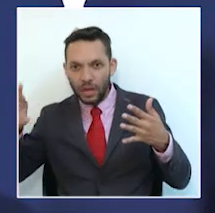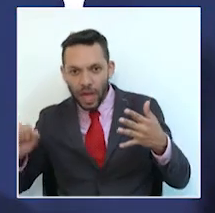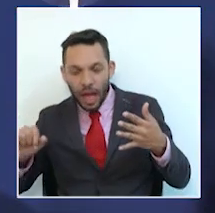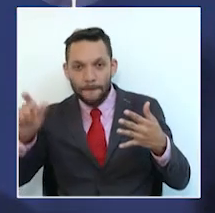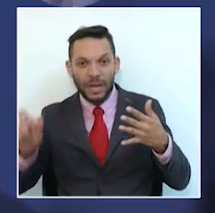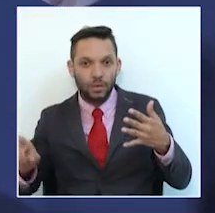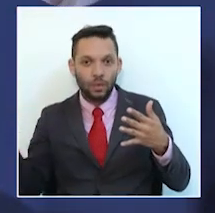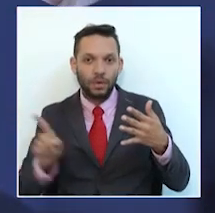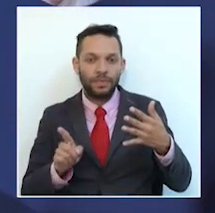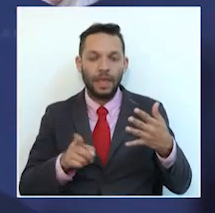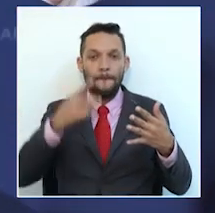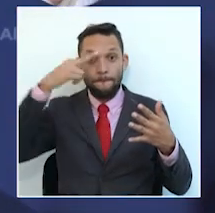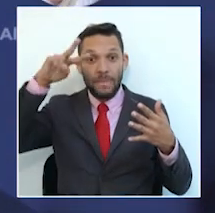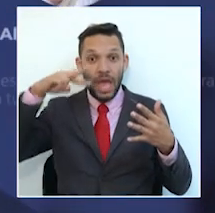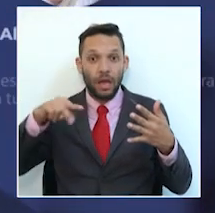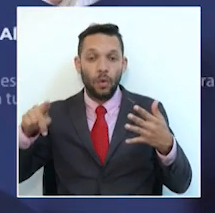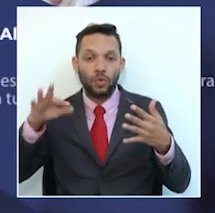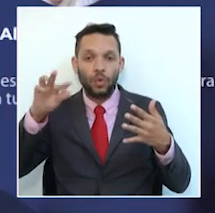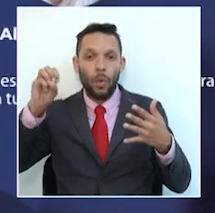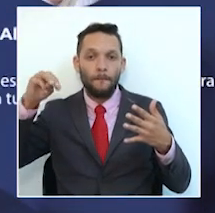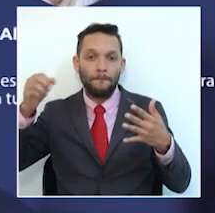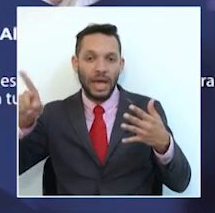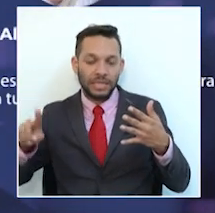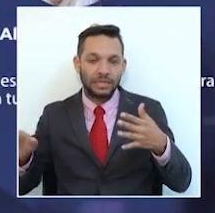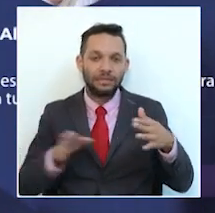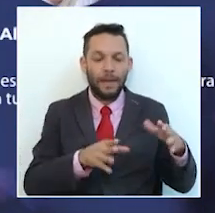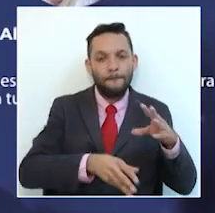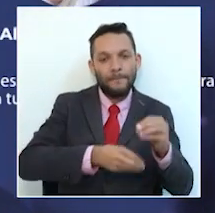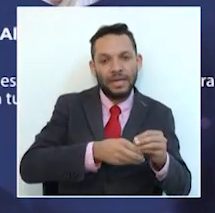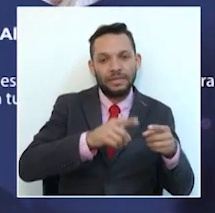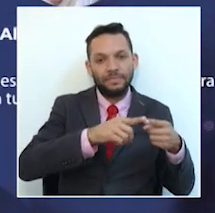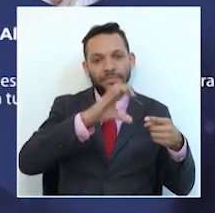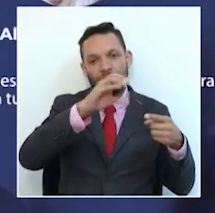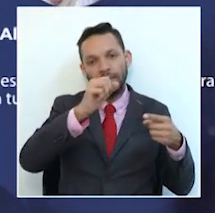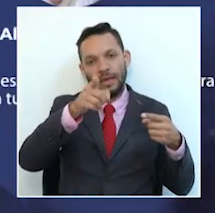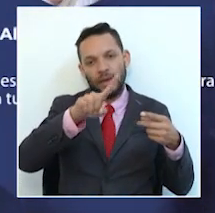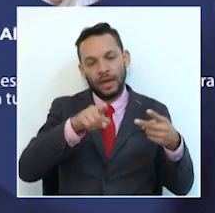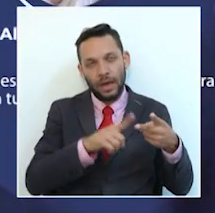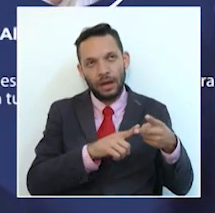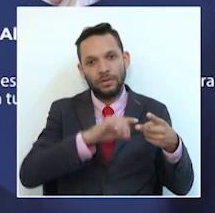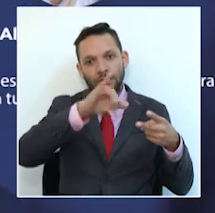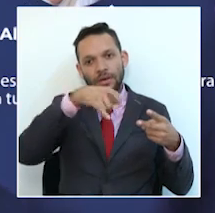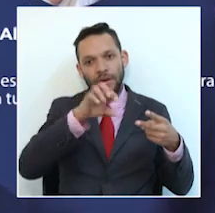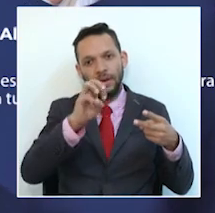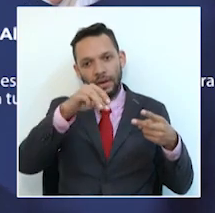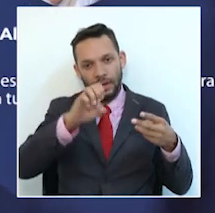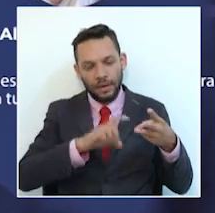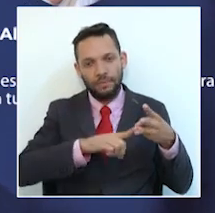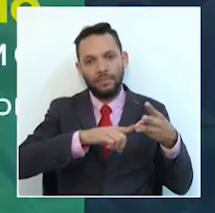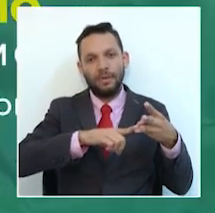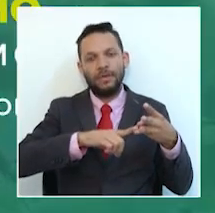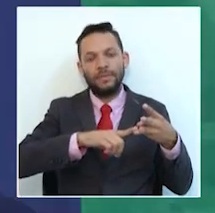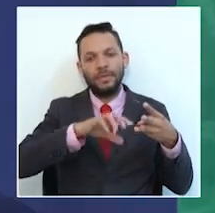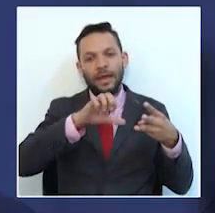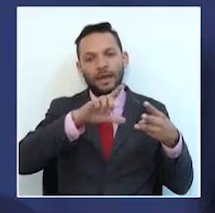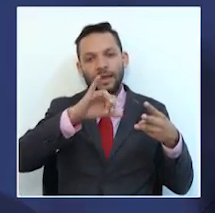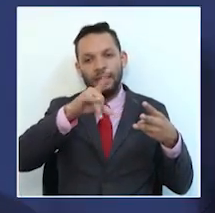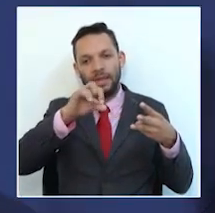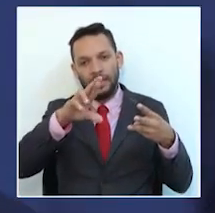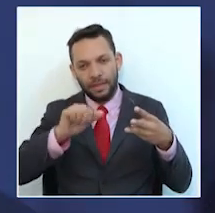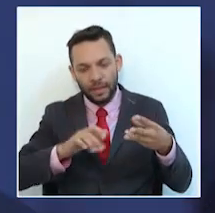contaremos con cuatro expertos colombianos carlos dúctil eder peña jaime ángel y alejandra millar